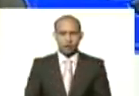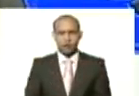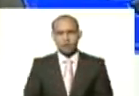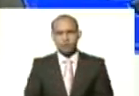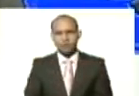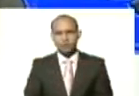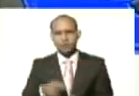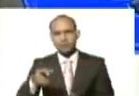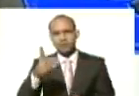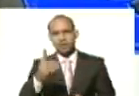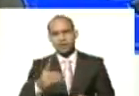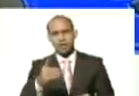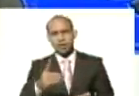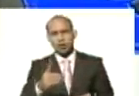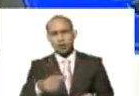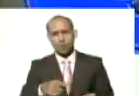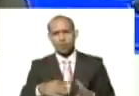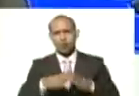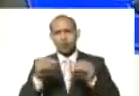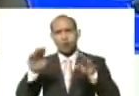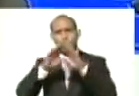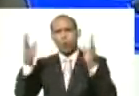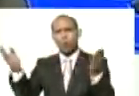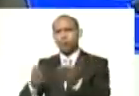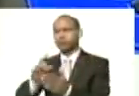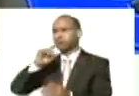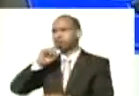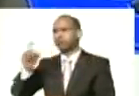Ese decreto recibió el repudio del mundo.